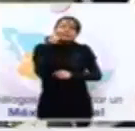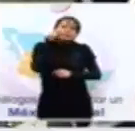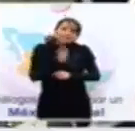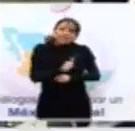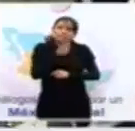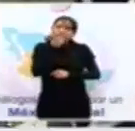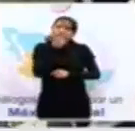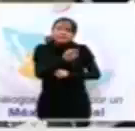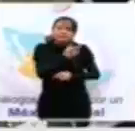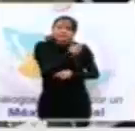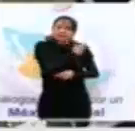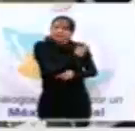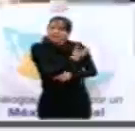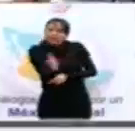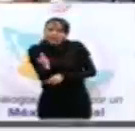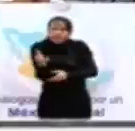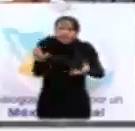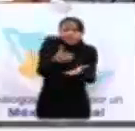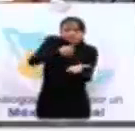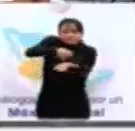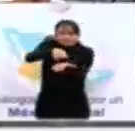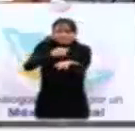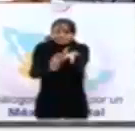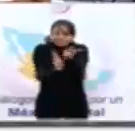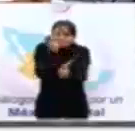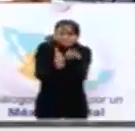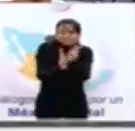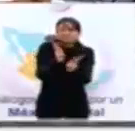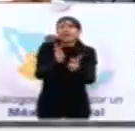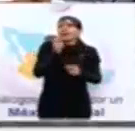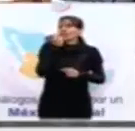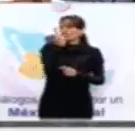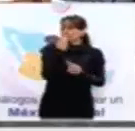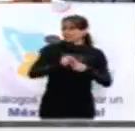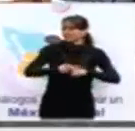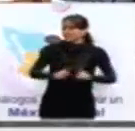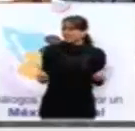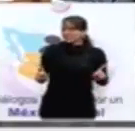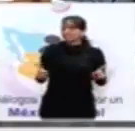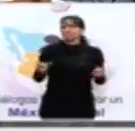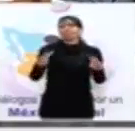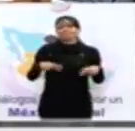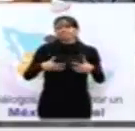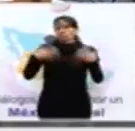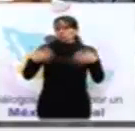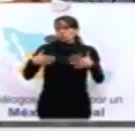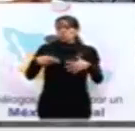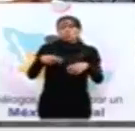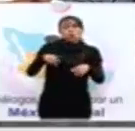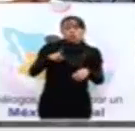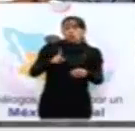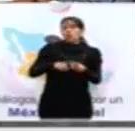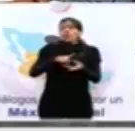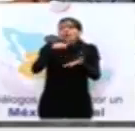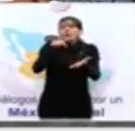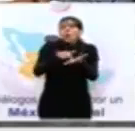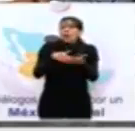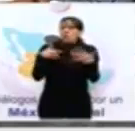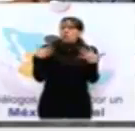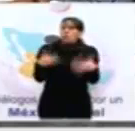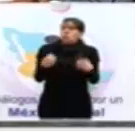todo en productores pequeños. Cuando uno habla del campo, en México tenemos como dos ritmos. El ritmo de los productores